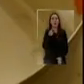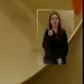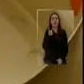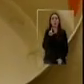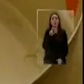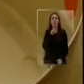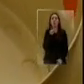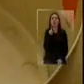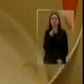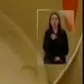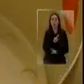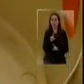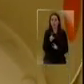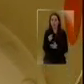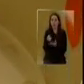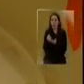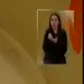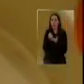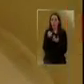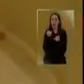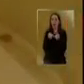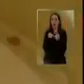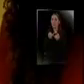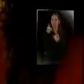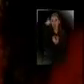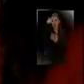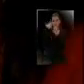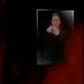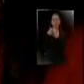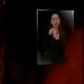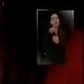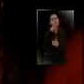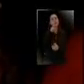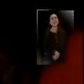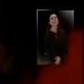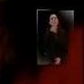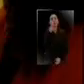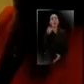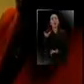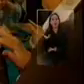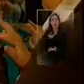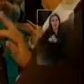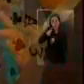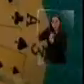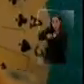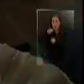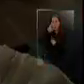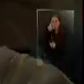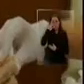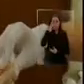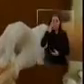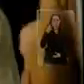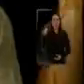muy amiga del cerebro, ¿no? El tratamiento con fructosa genera que pierda la memoria.